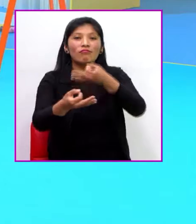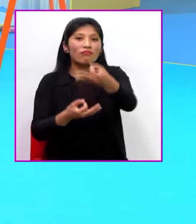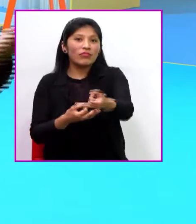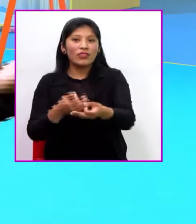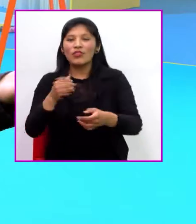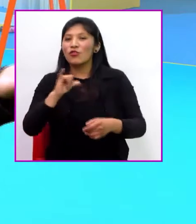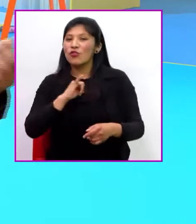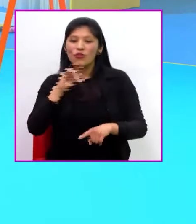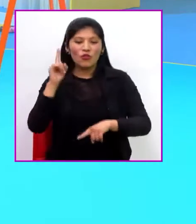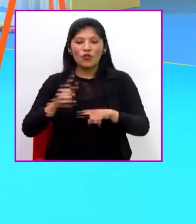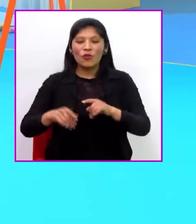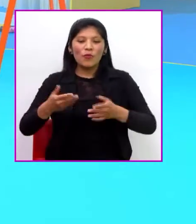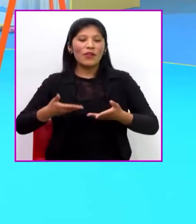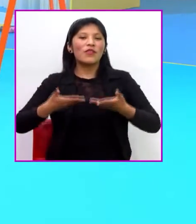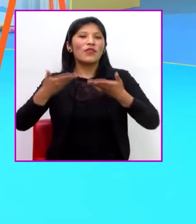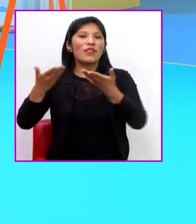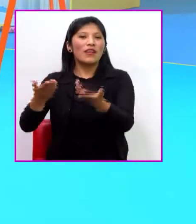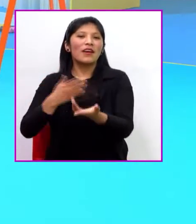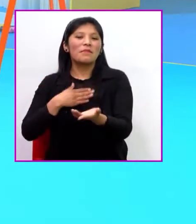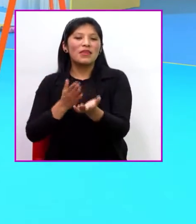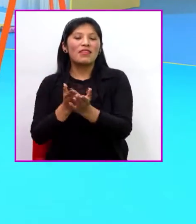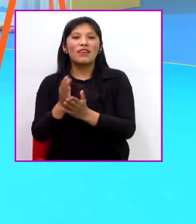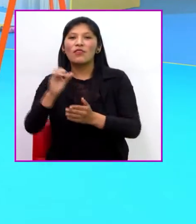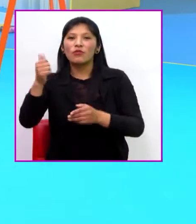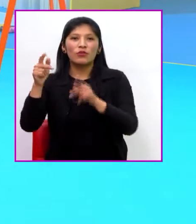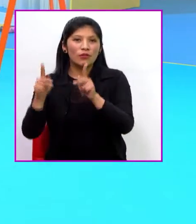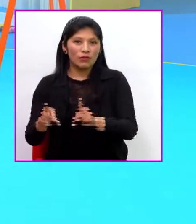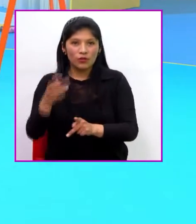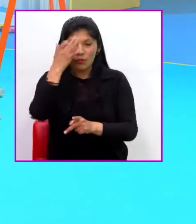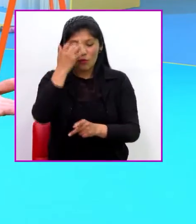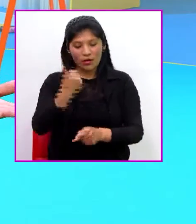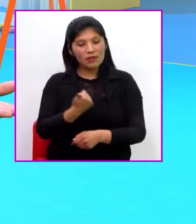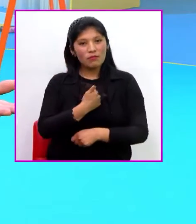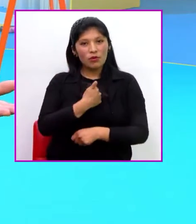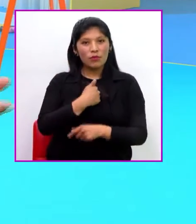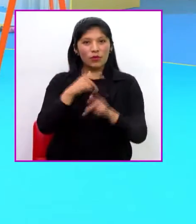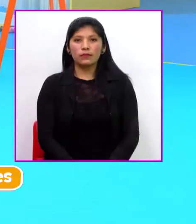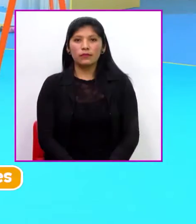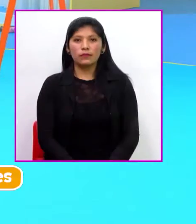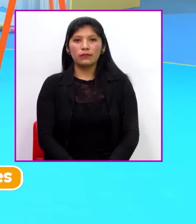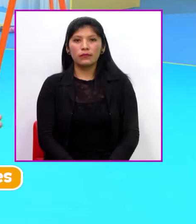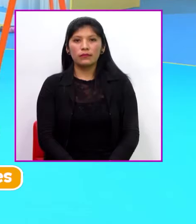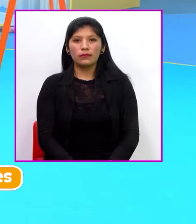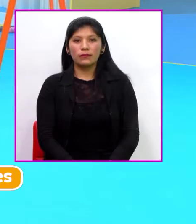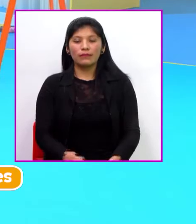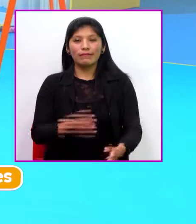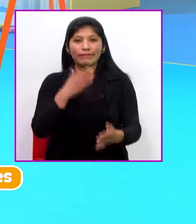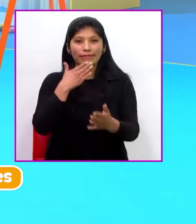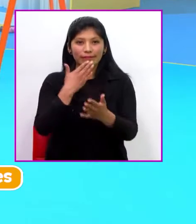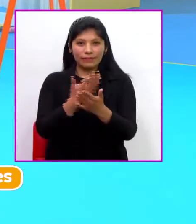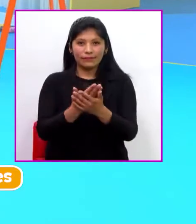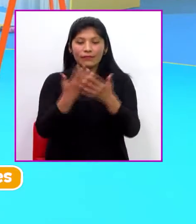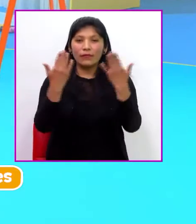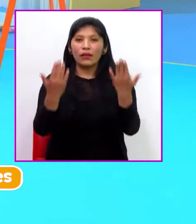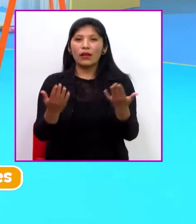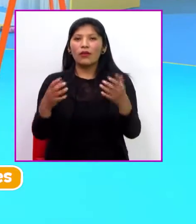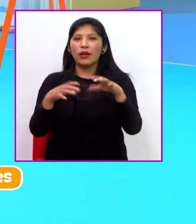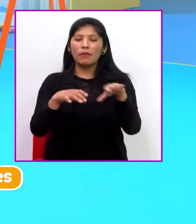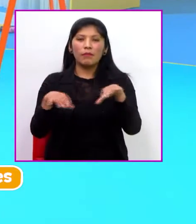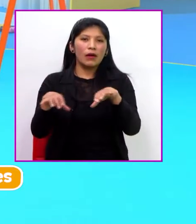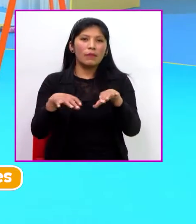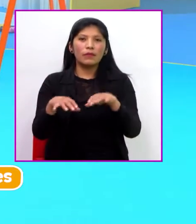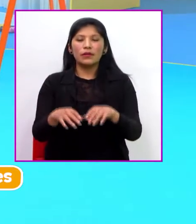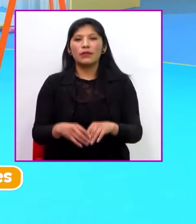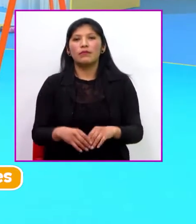ceder a otra persona mis derechos porque son propios de cada persona. Bien, vamos a realizar